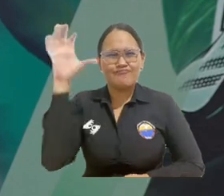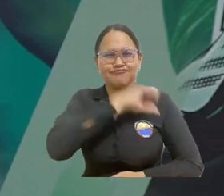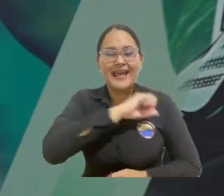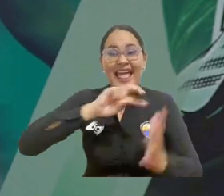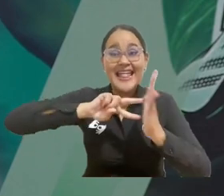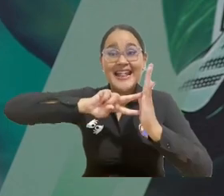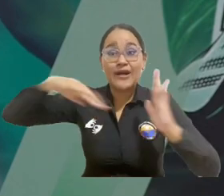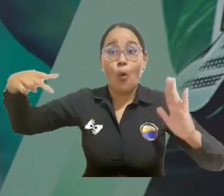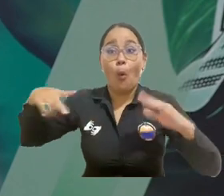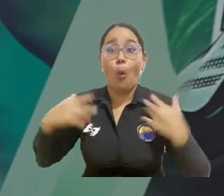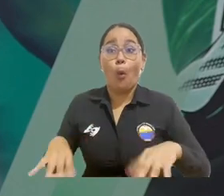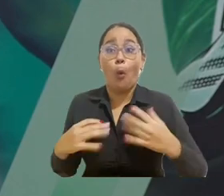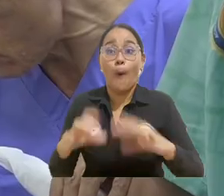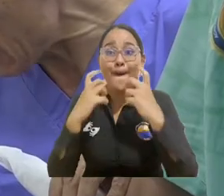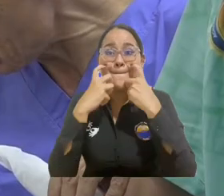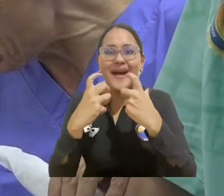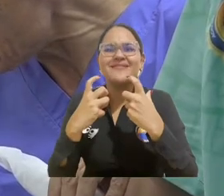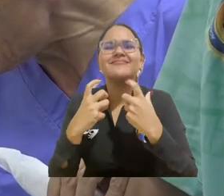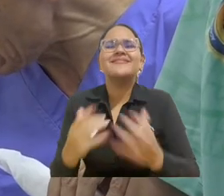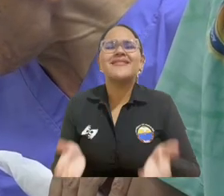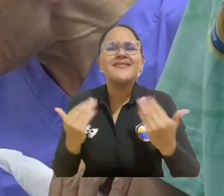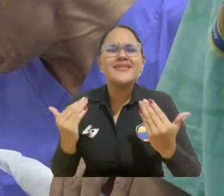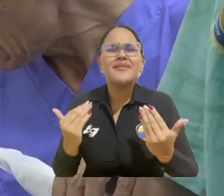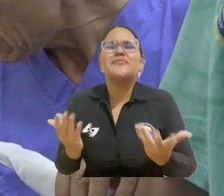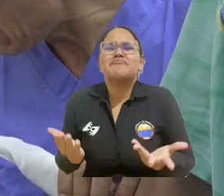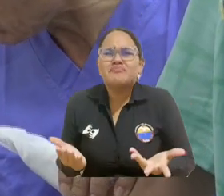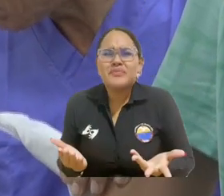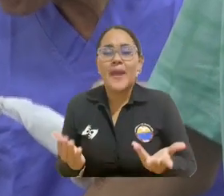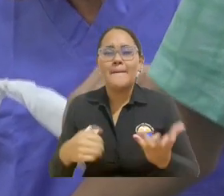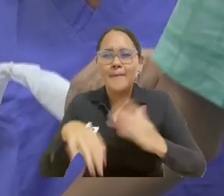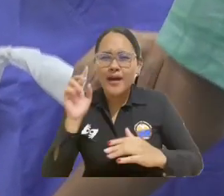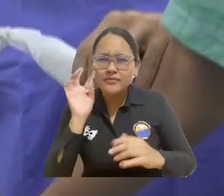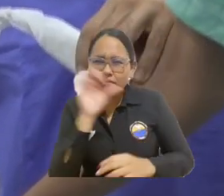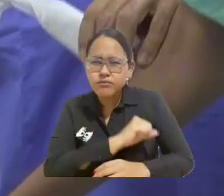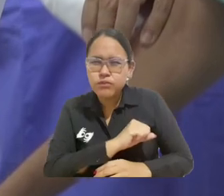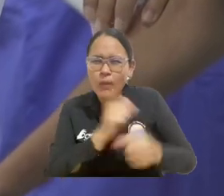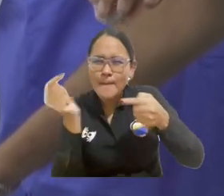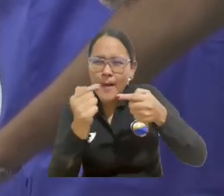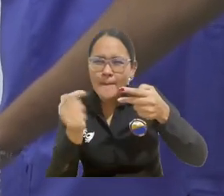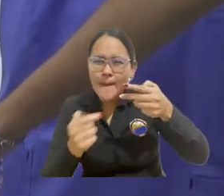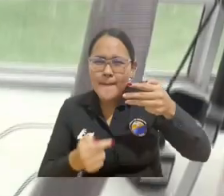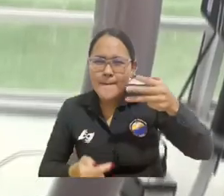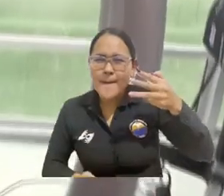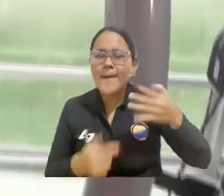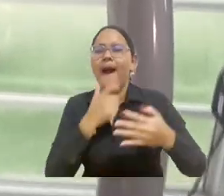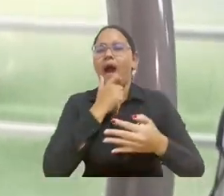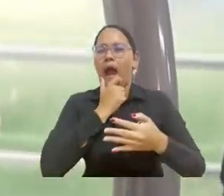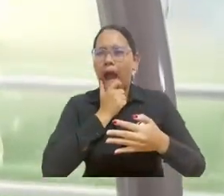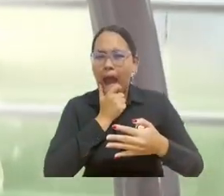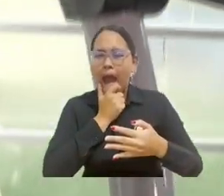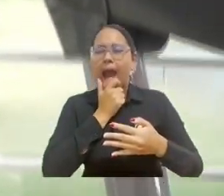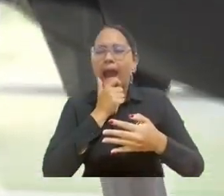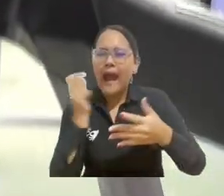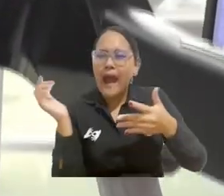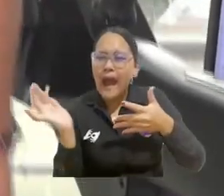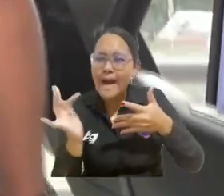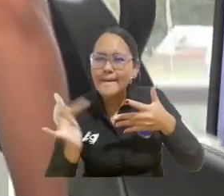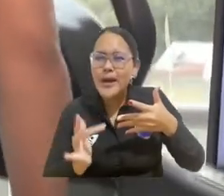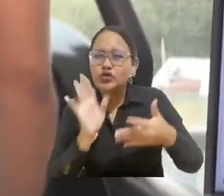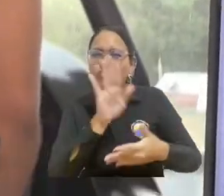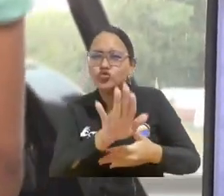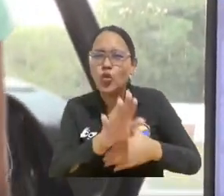Nosotros, con esta tecnología, vamos a valorar toda una serie de variables para detectar